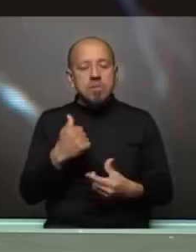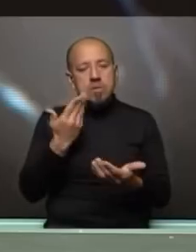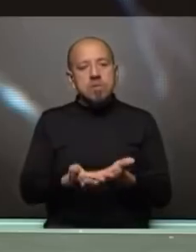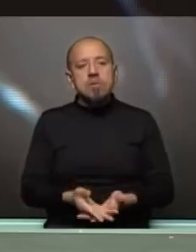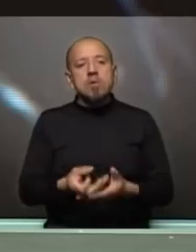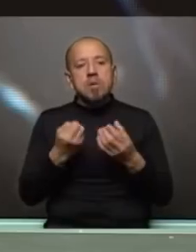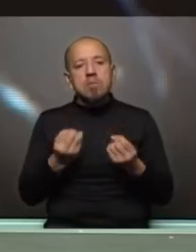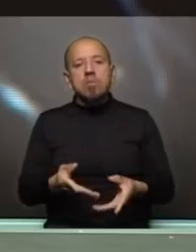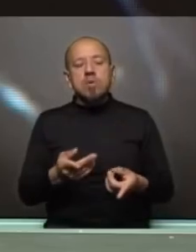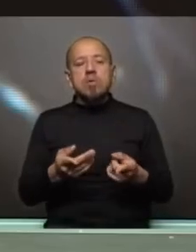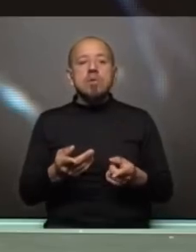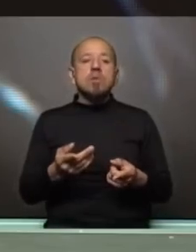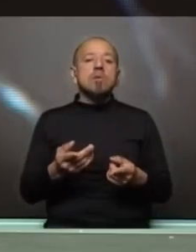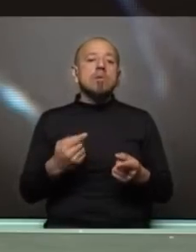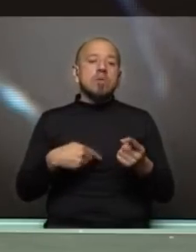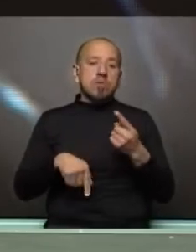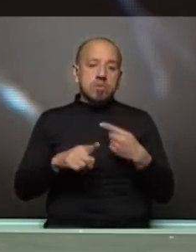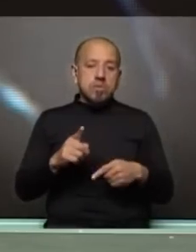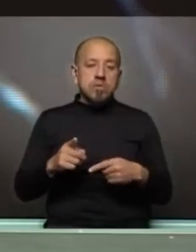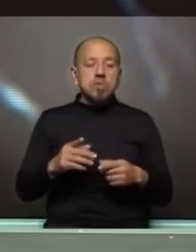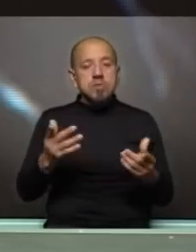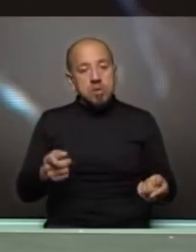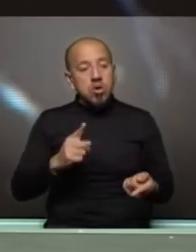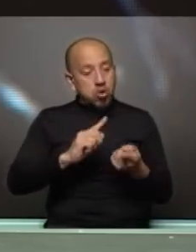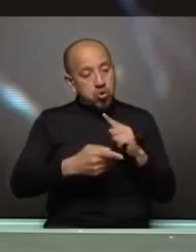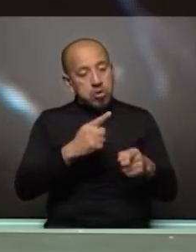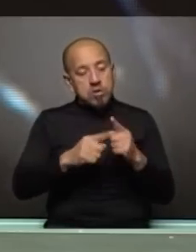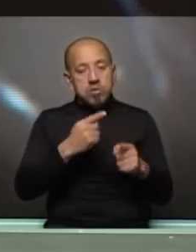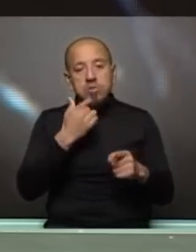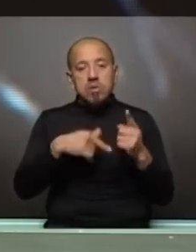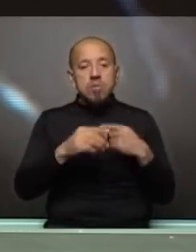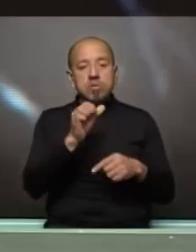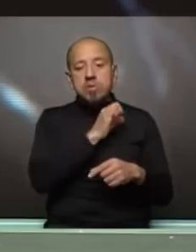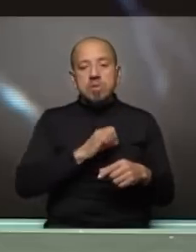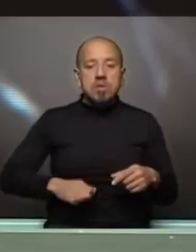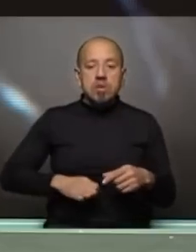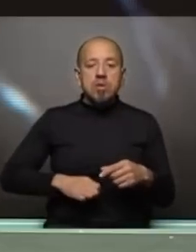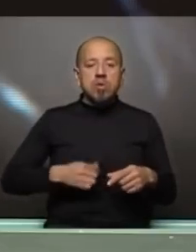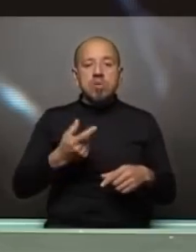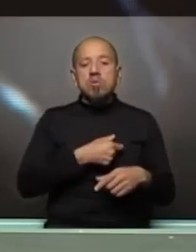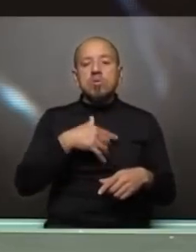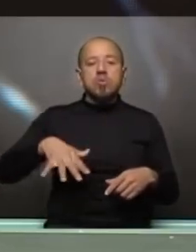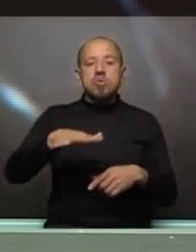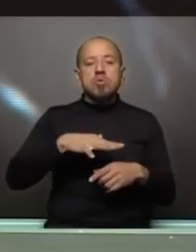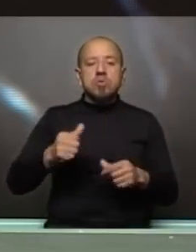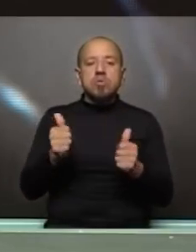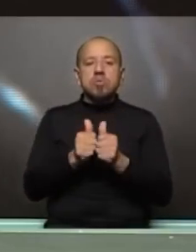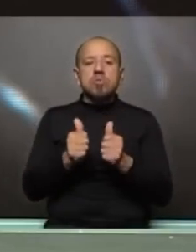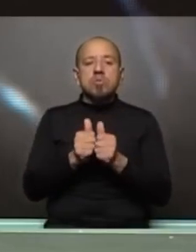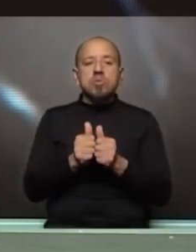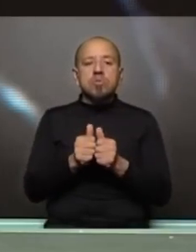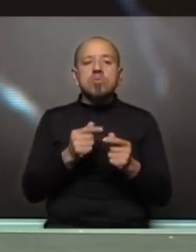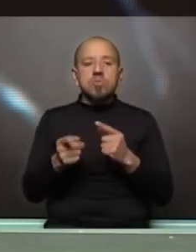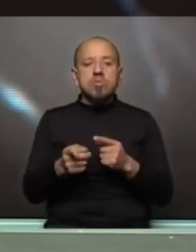estamos planteando ese tipo de cosas este y que coordinación por ejemplo Perdón entre el estado y la sociedad civil juntos no lo que estamos planteando